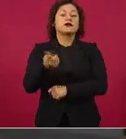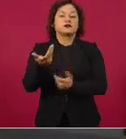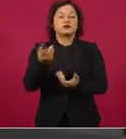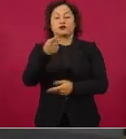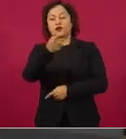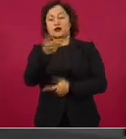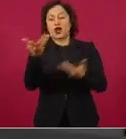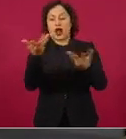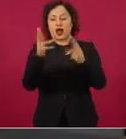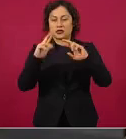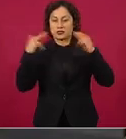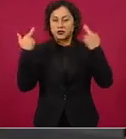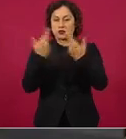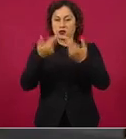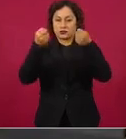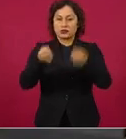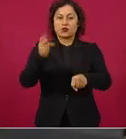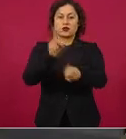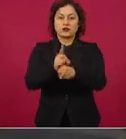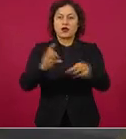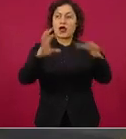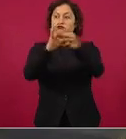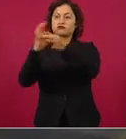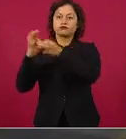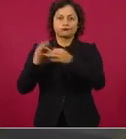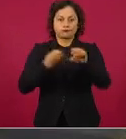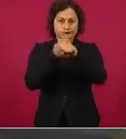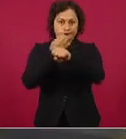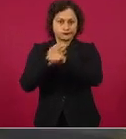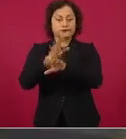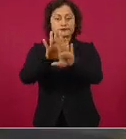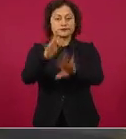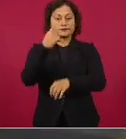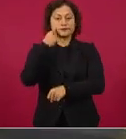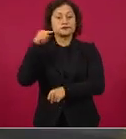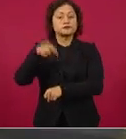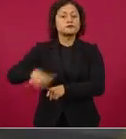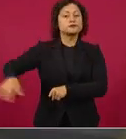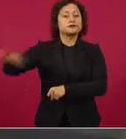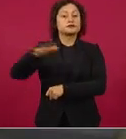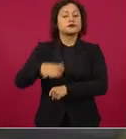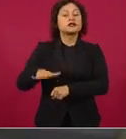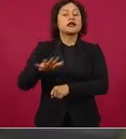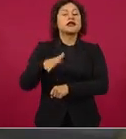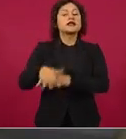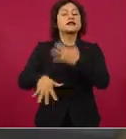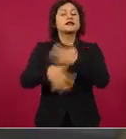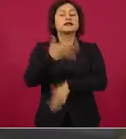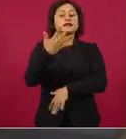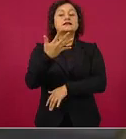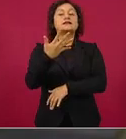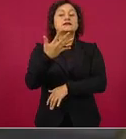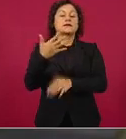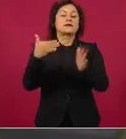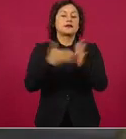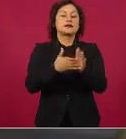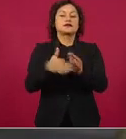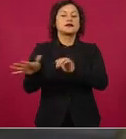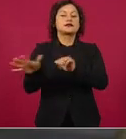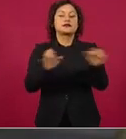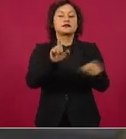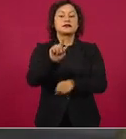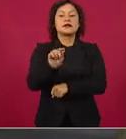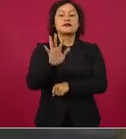reuniones de seguridad con los estados, Jalisco suma 15.665 desapariciones, de acuerdo